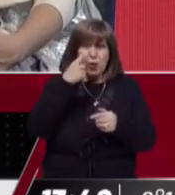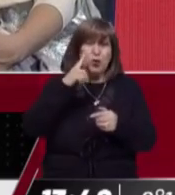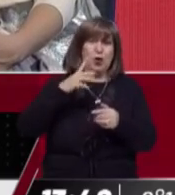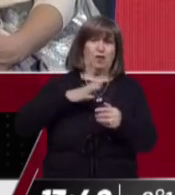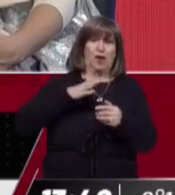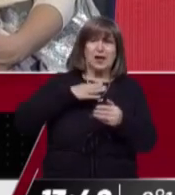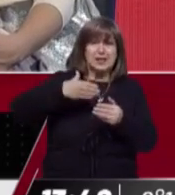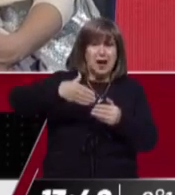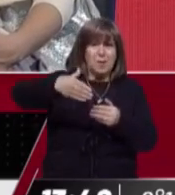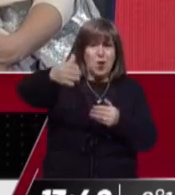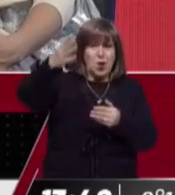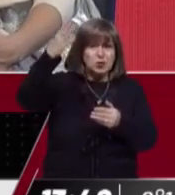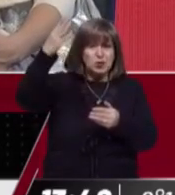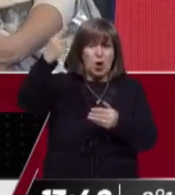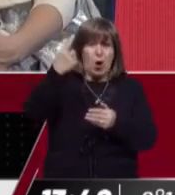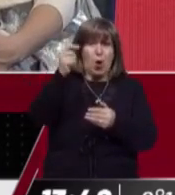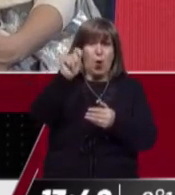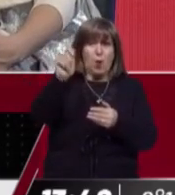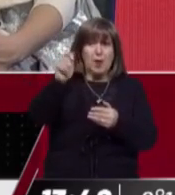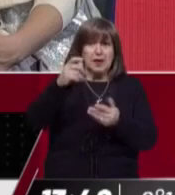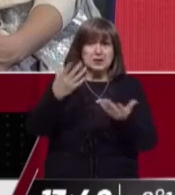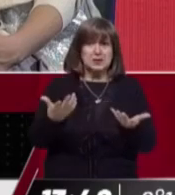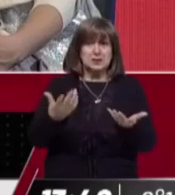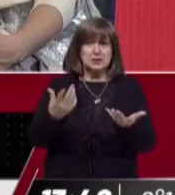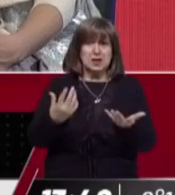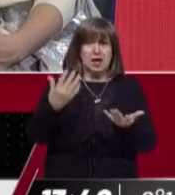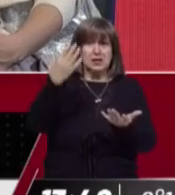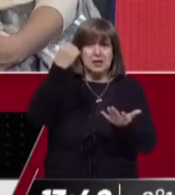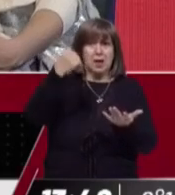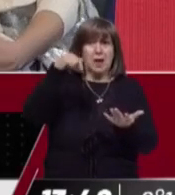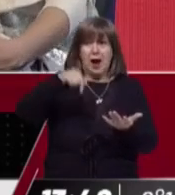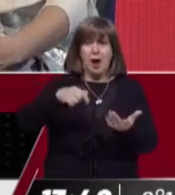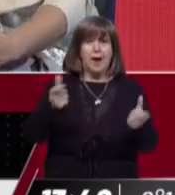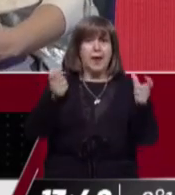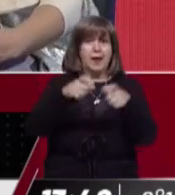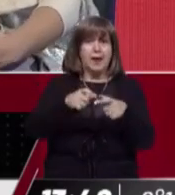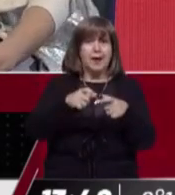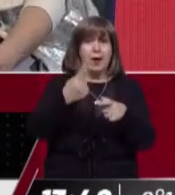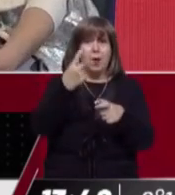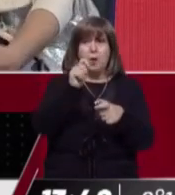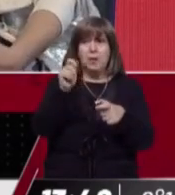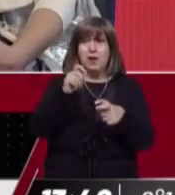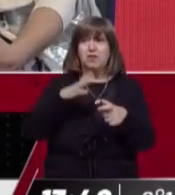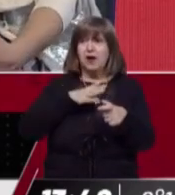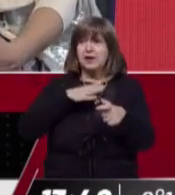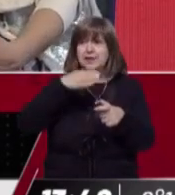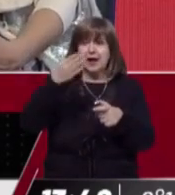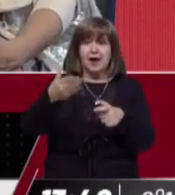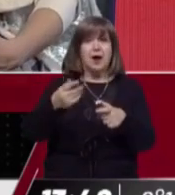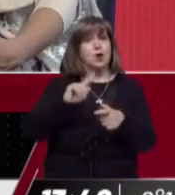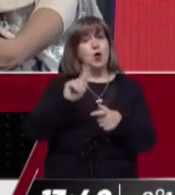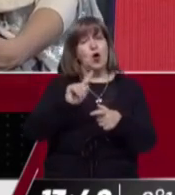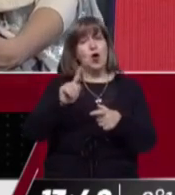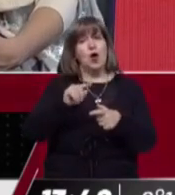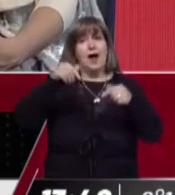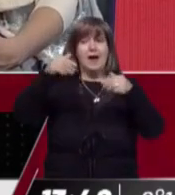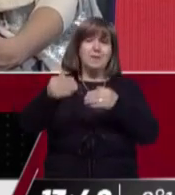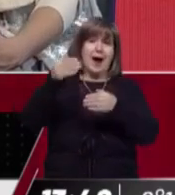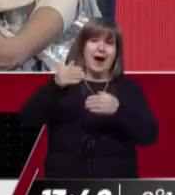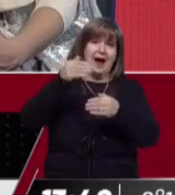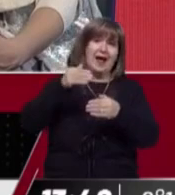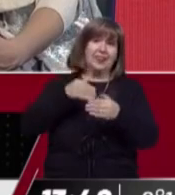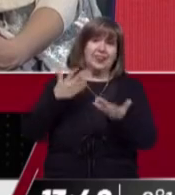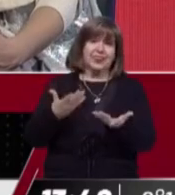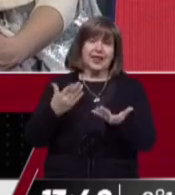junio dentro de un mes nos están invitando a una paritaria para dentro de un mes no hay que avanzar la fecha y que